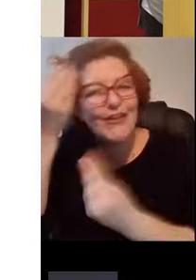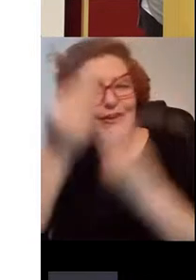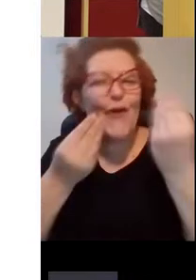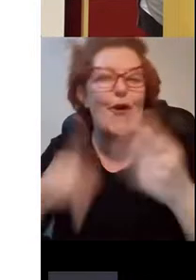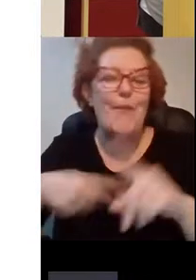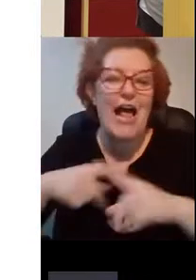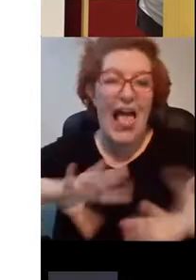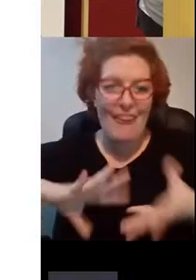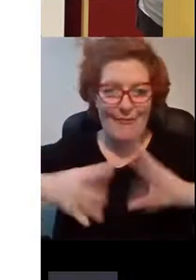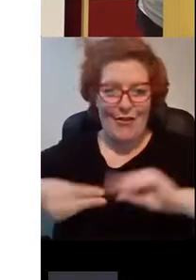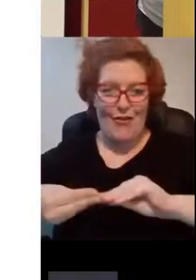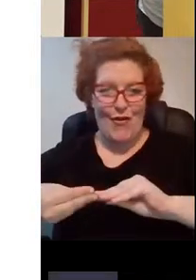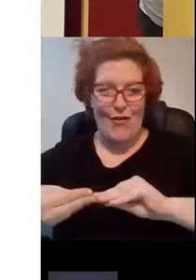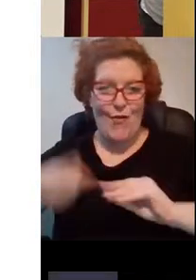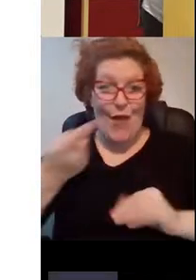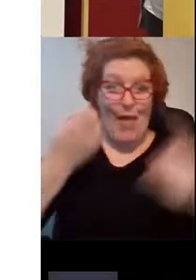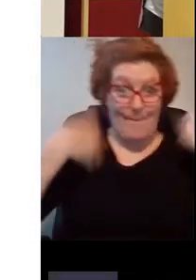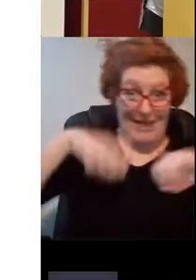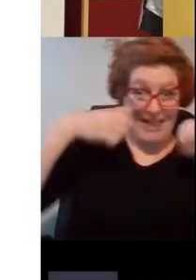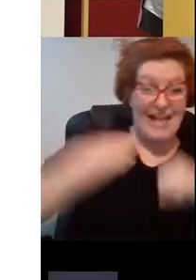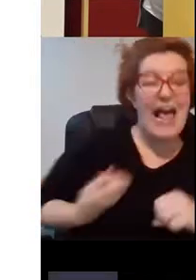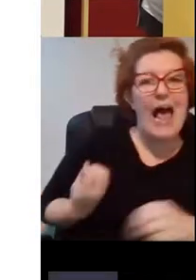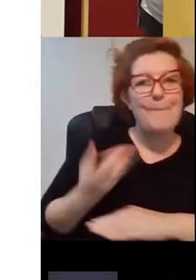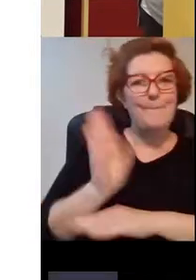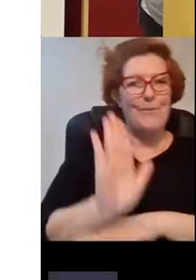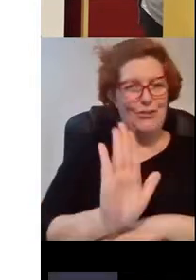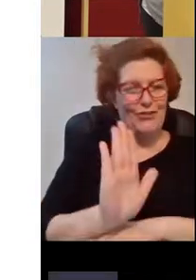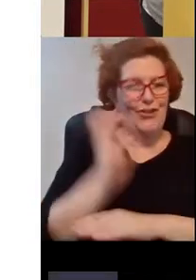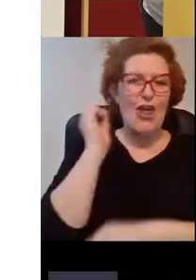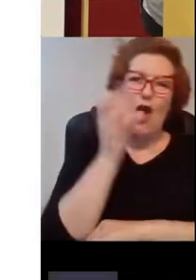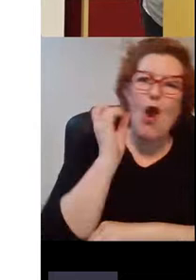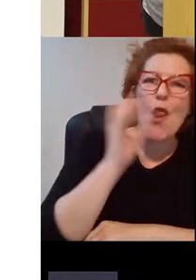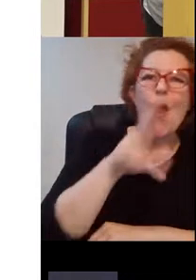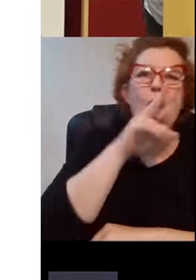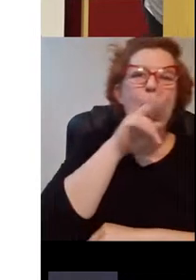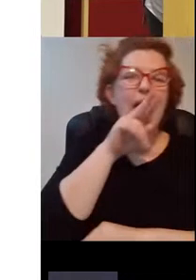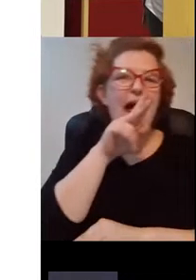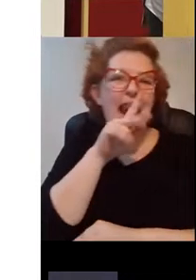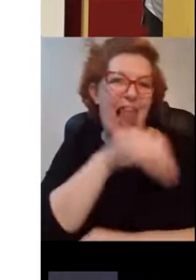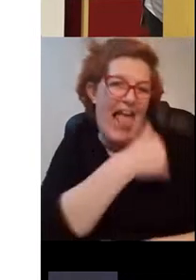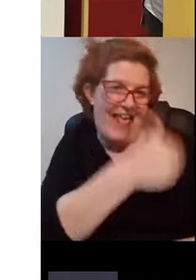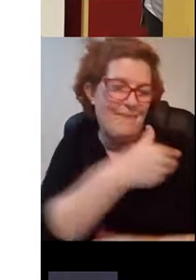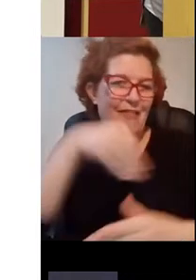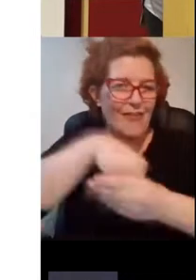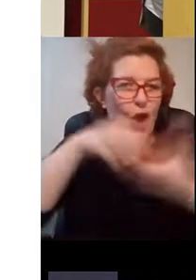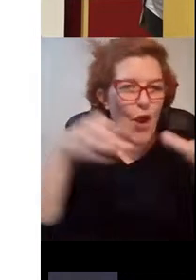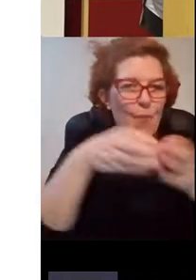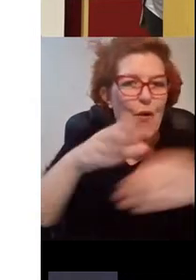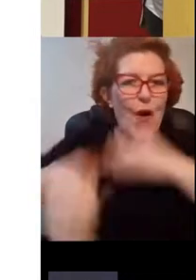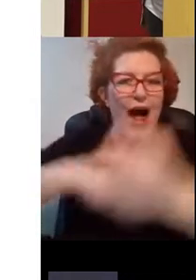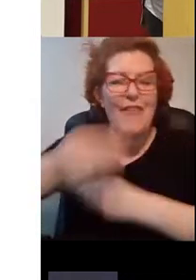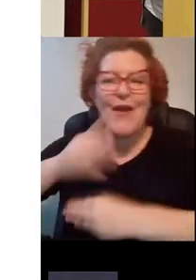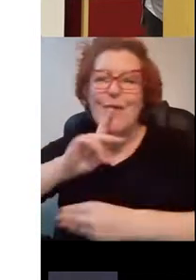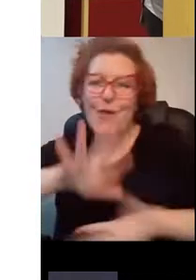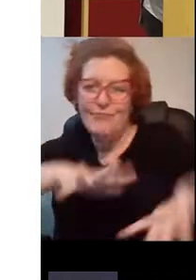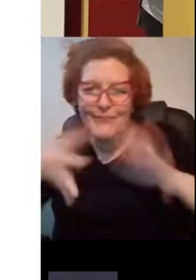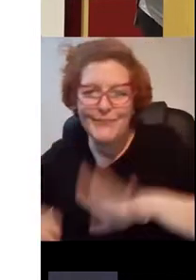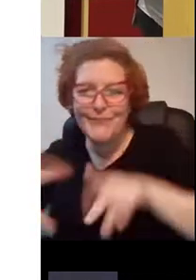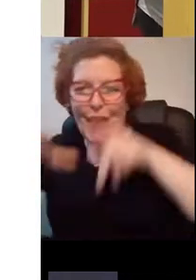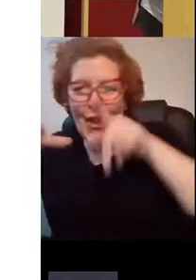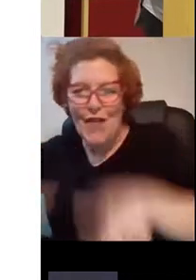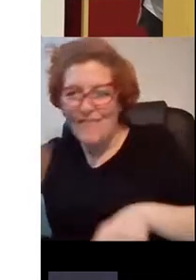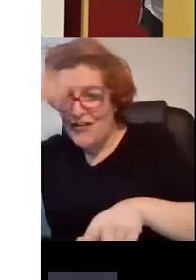adaptación de una práctica de exposición oral académica en grupo realizada en entorno virtual por el paso a la